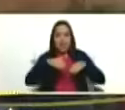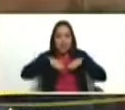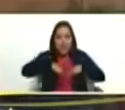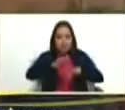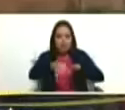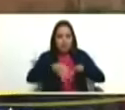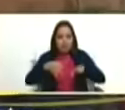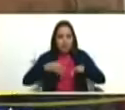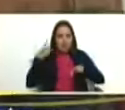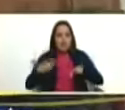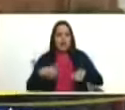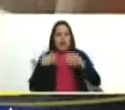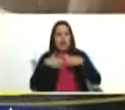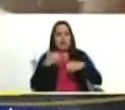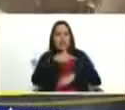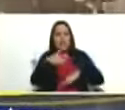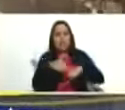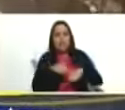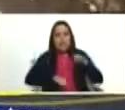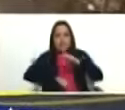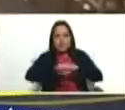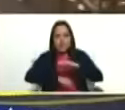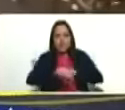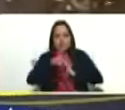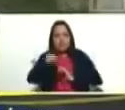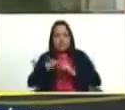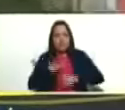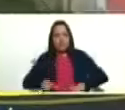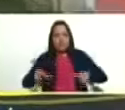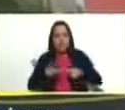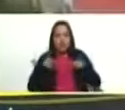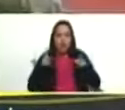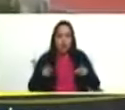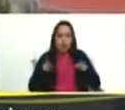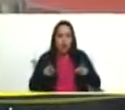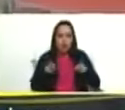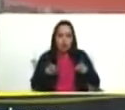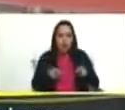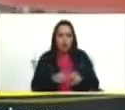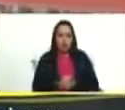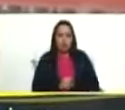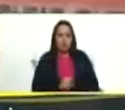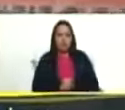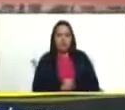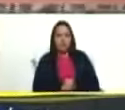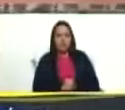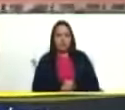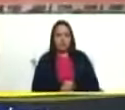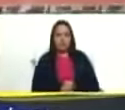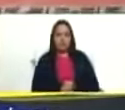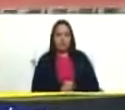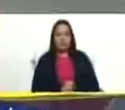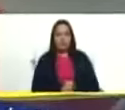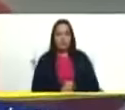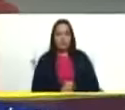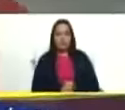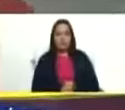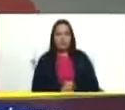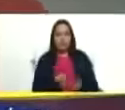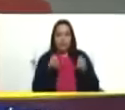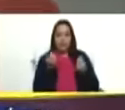empresa nacional de calzado, la sala de corte en Atetzka. ¿Ah? ¿Qué tal los cortes